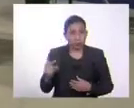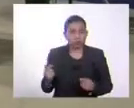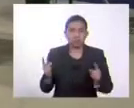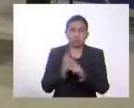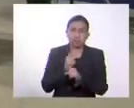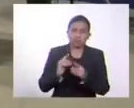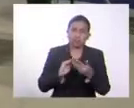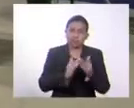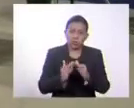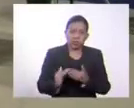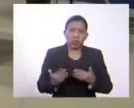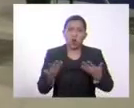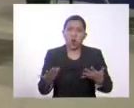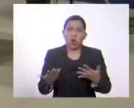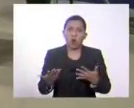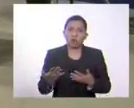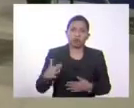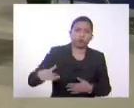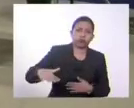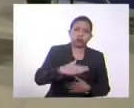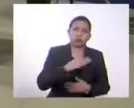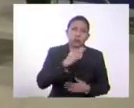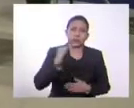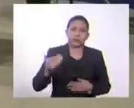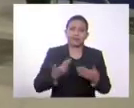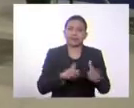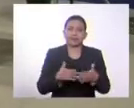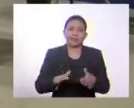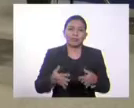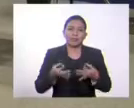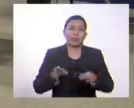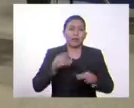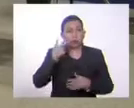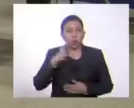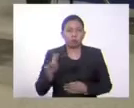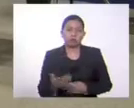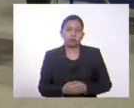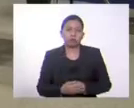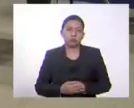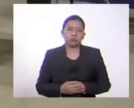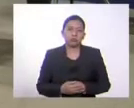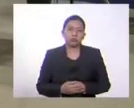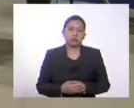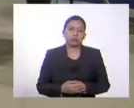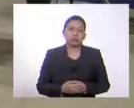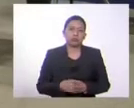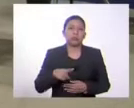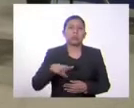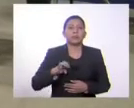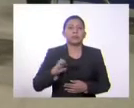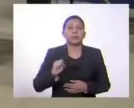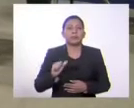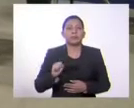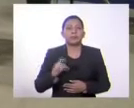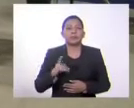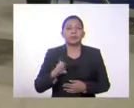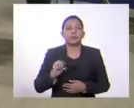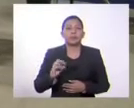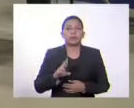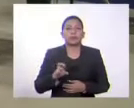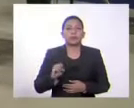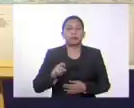ejemplo piezas de correspondencia a través de la Asamblea Legislativa para que se hable de este proyecto de ley y pueda llegar a ser aprobada,